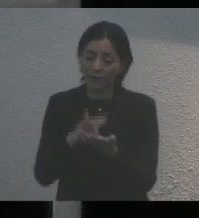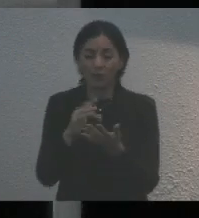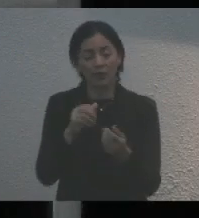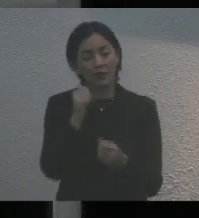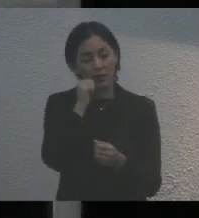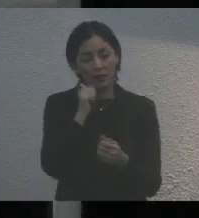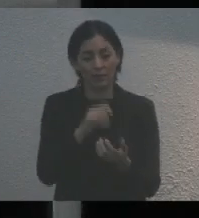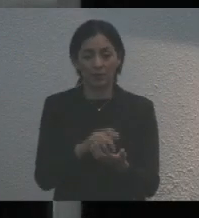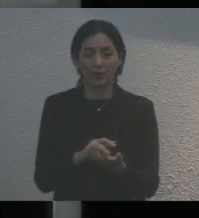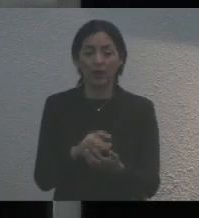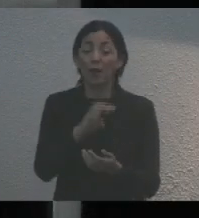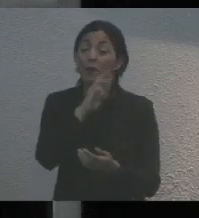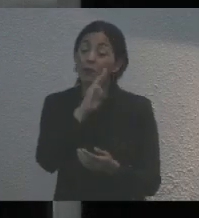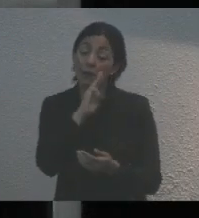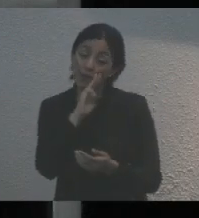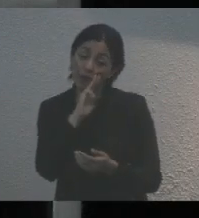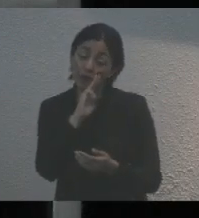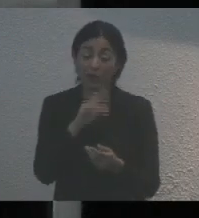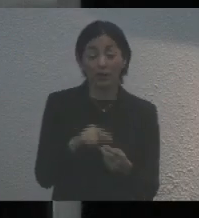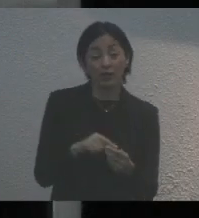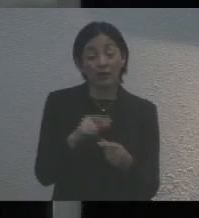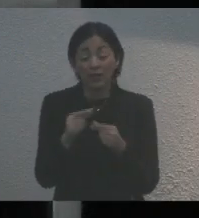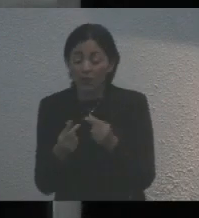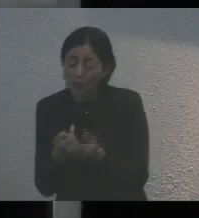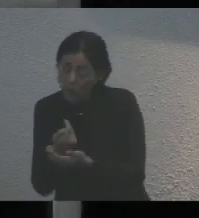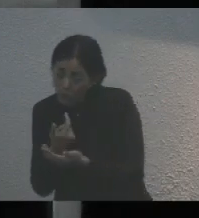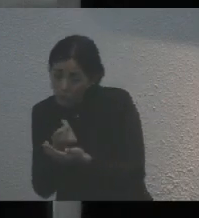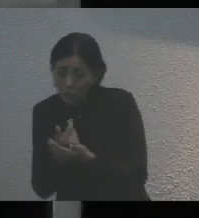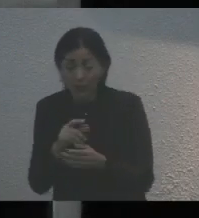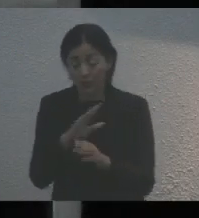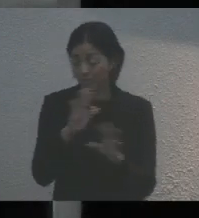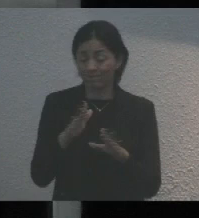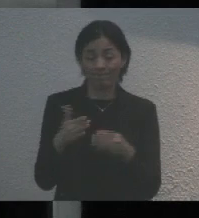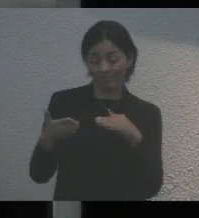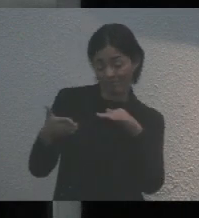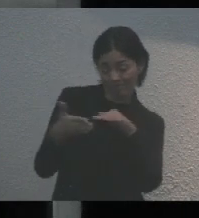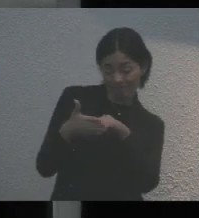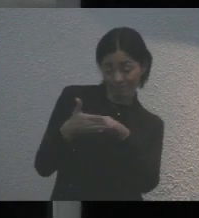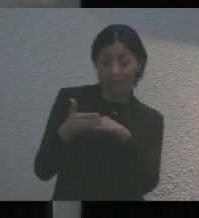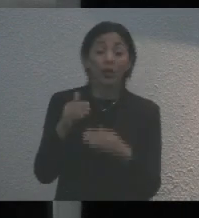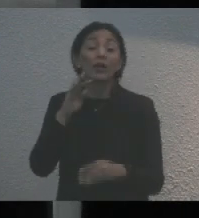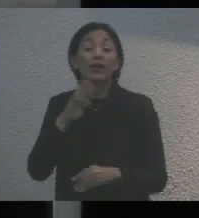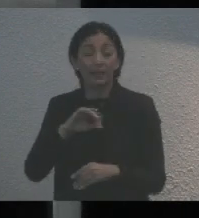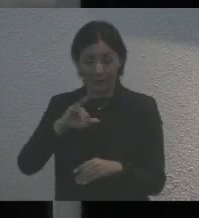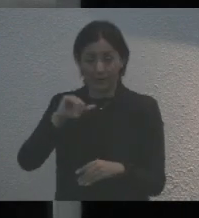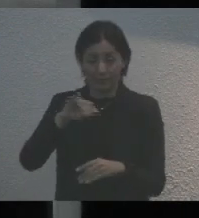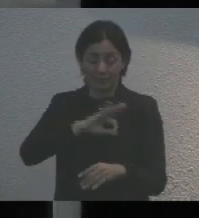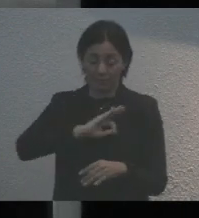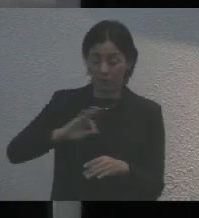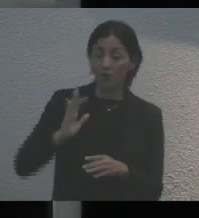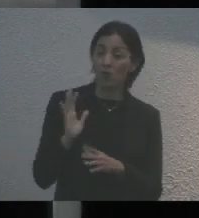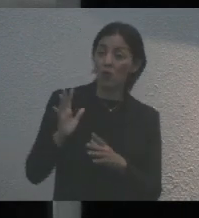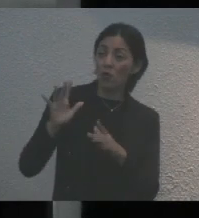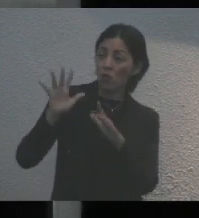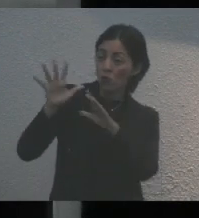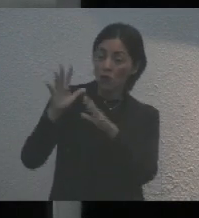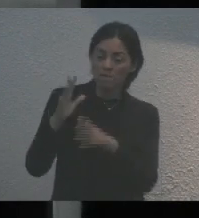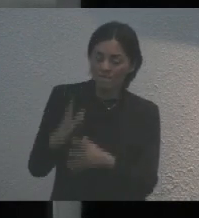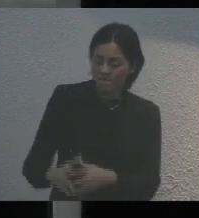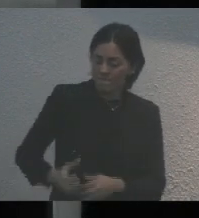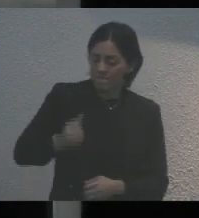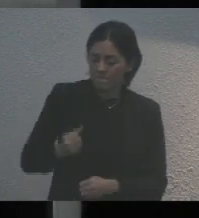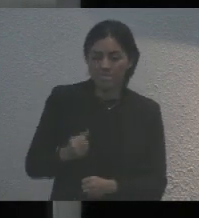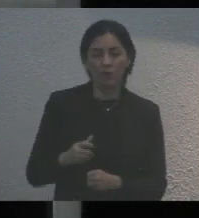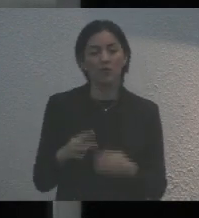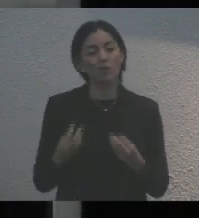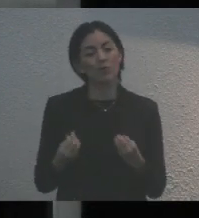en especial a mi mamá, que a pesar de las carencias nunca puso límites a mi cabeza. Me enseñó a volar y a esforzarme por